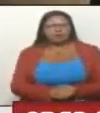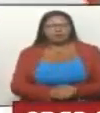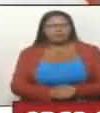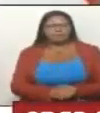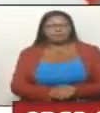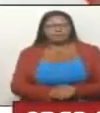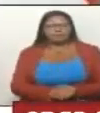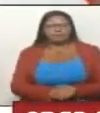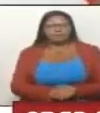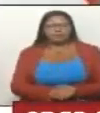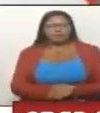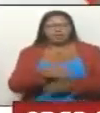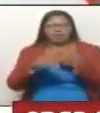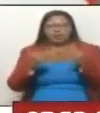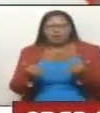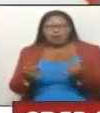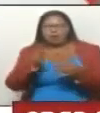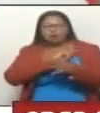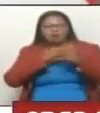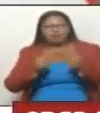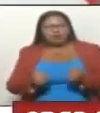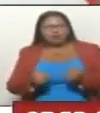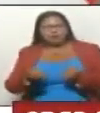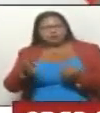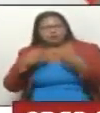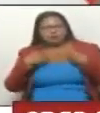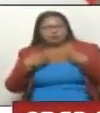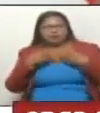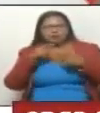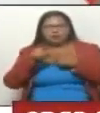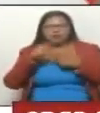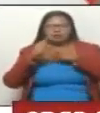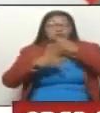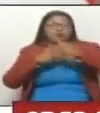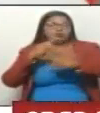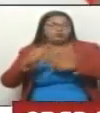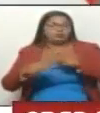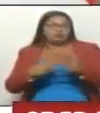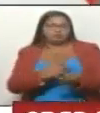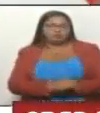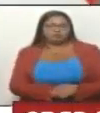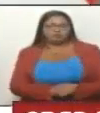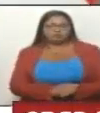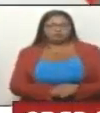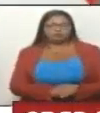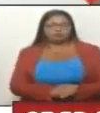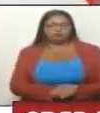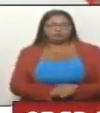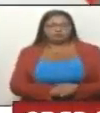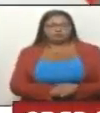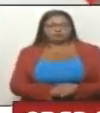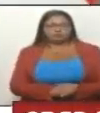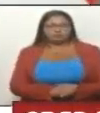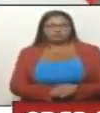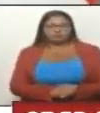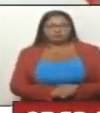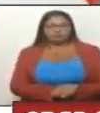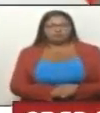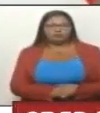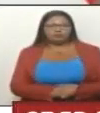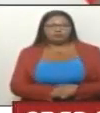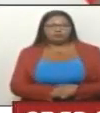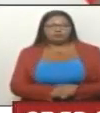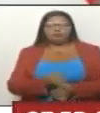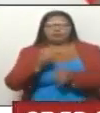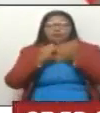movimientos muy fuertes en contra de aquel proceso. Al final, bueno, la gente que